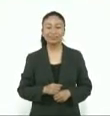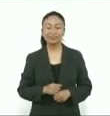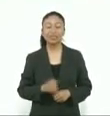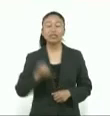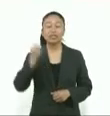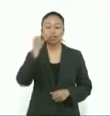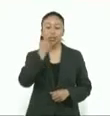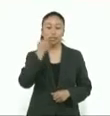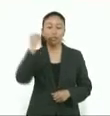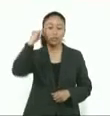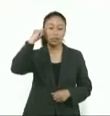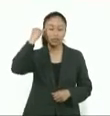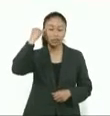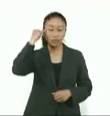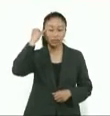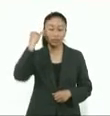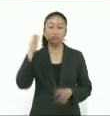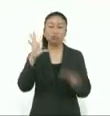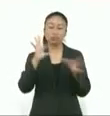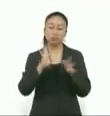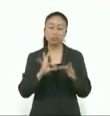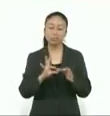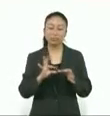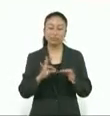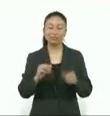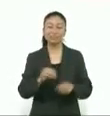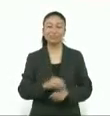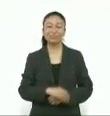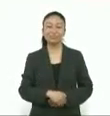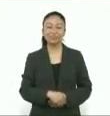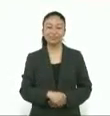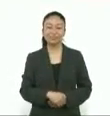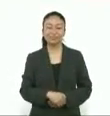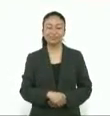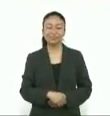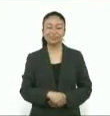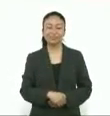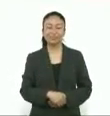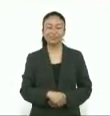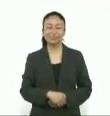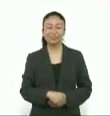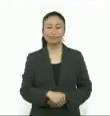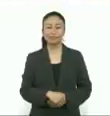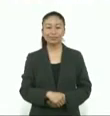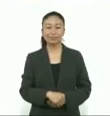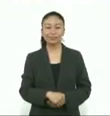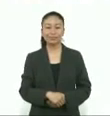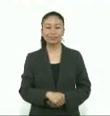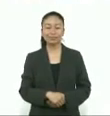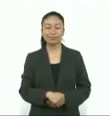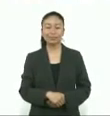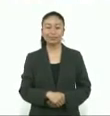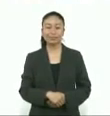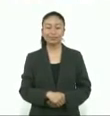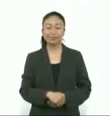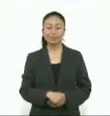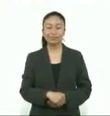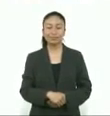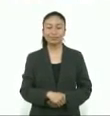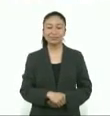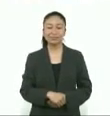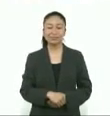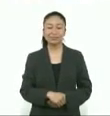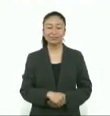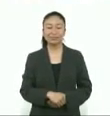Utialulaca Colelo, Tulumil México, Et Meyahesh, Etailesh, Kumul